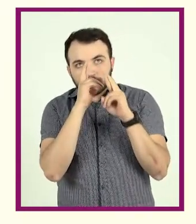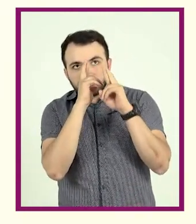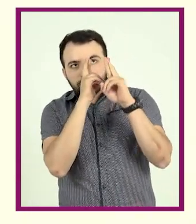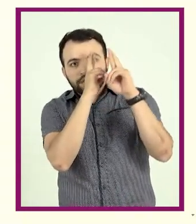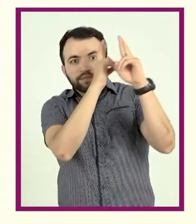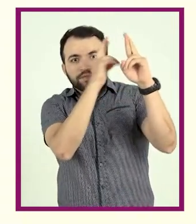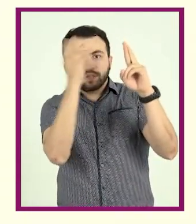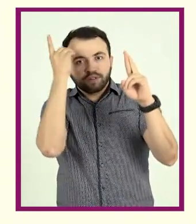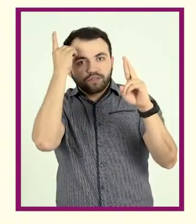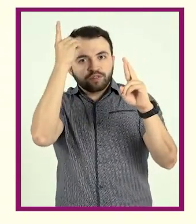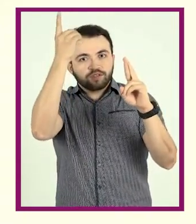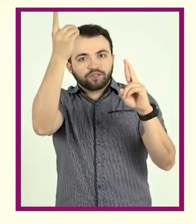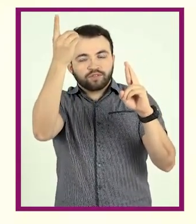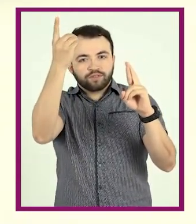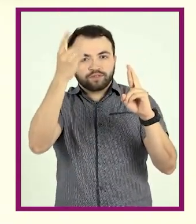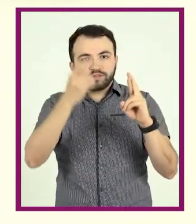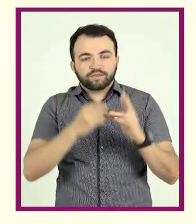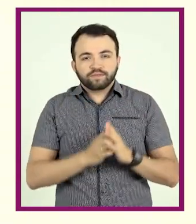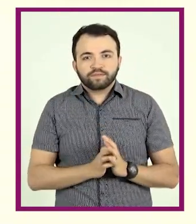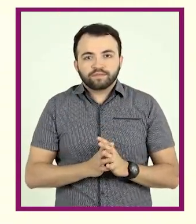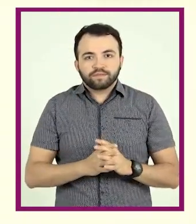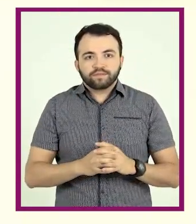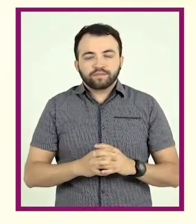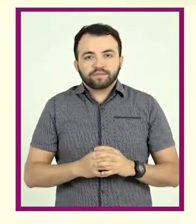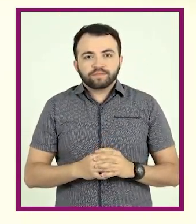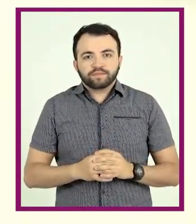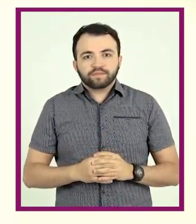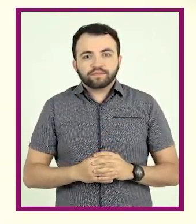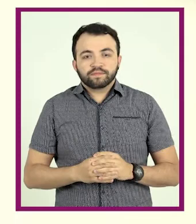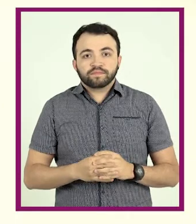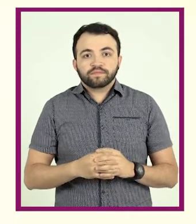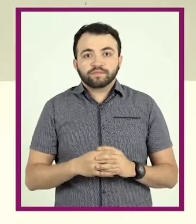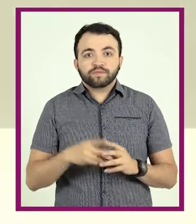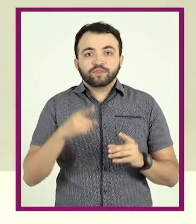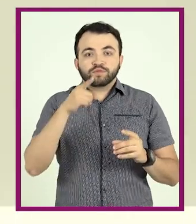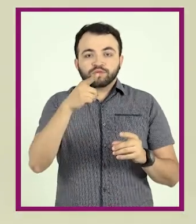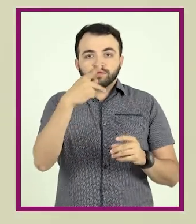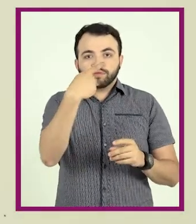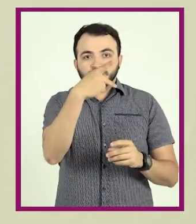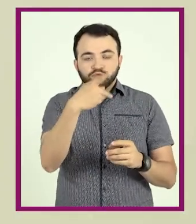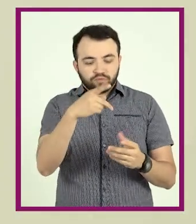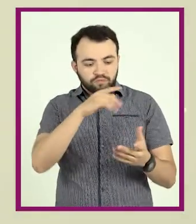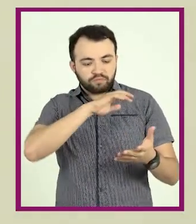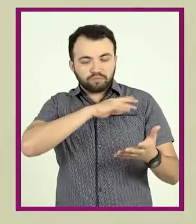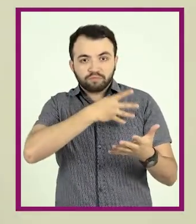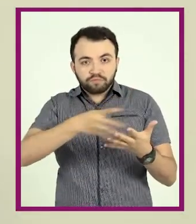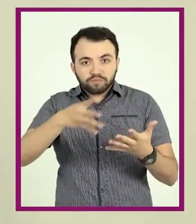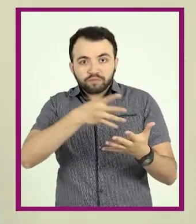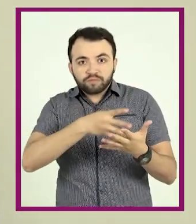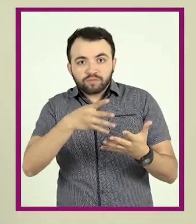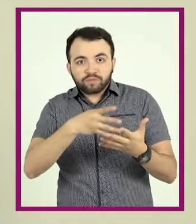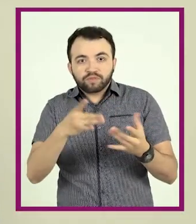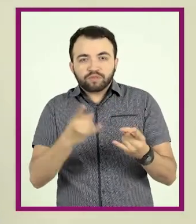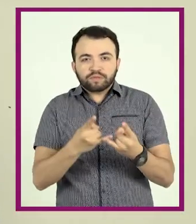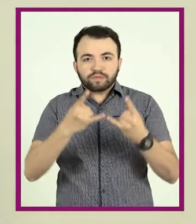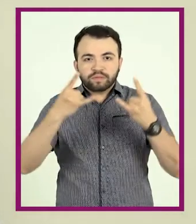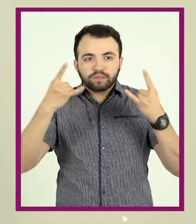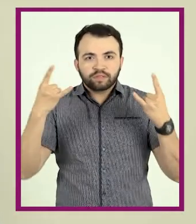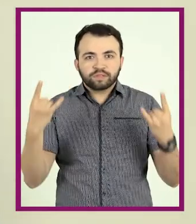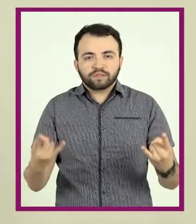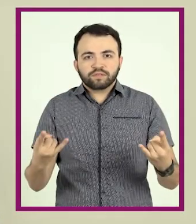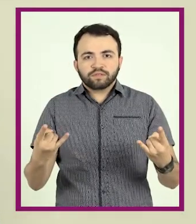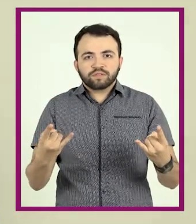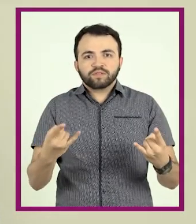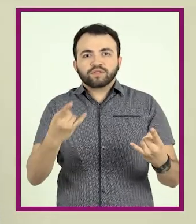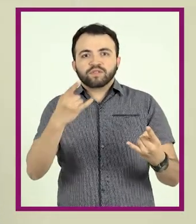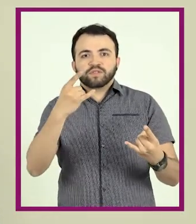cuidadoso, con escrúpulos, que busca no enfadar o alterar lo divino. En su obra La institución oratoria,